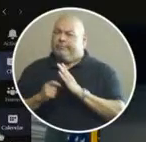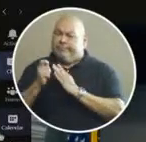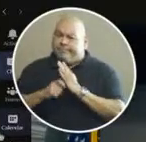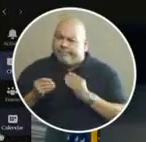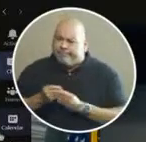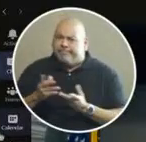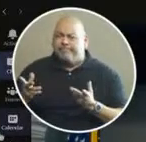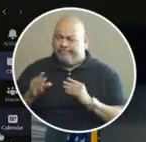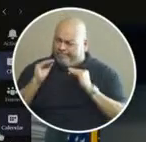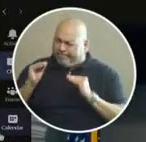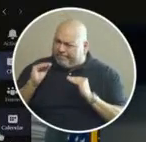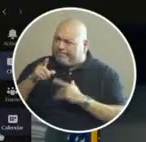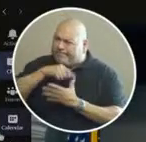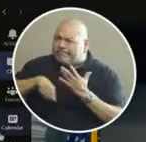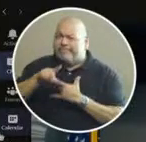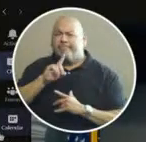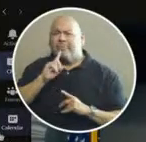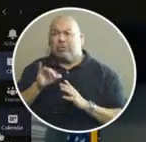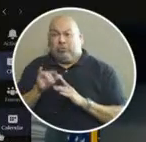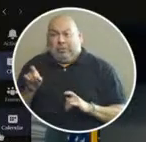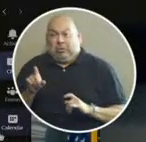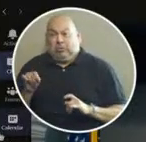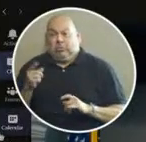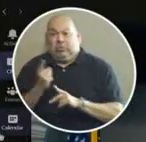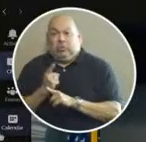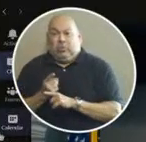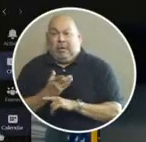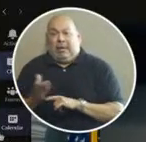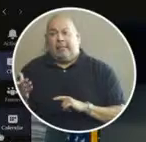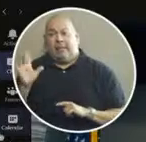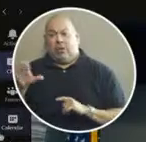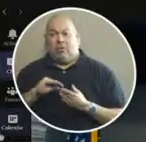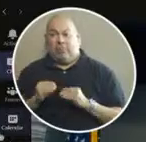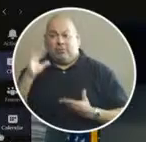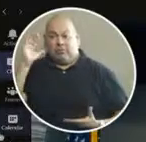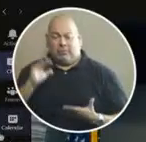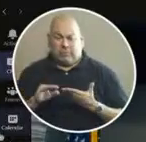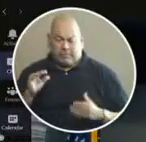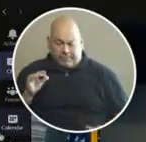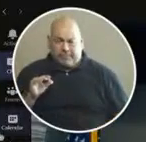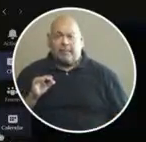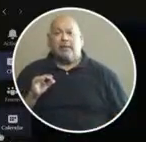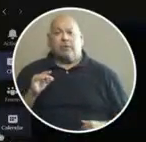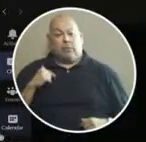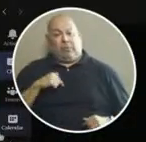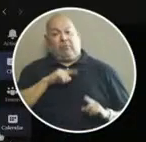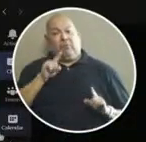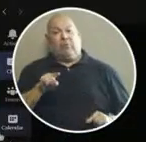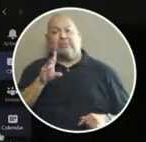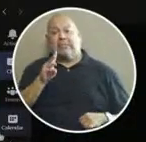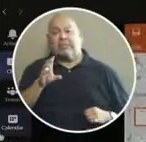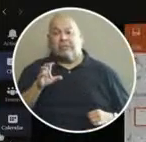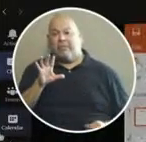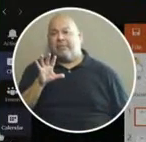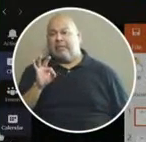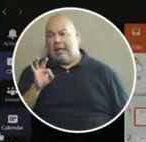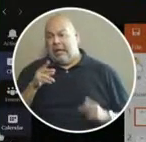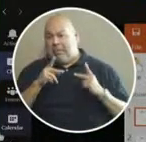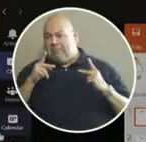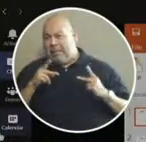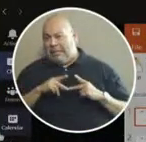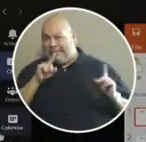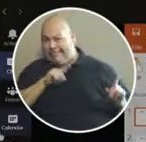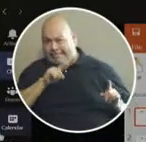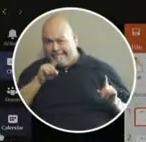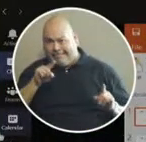lugares. Hemos visitado más de 359 lugares y